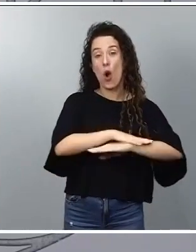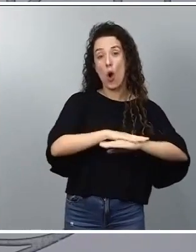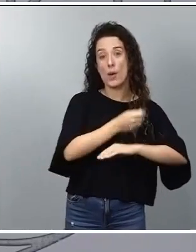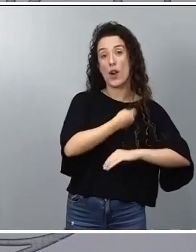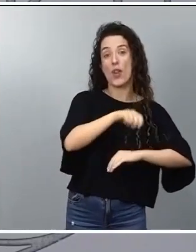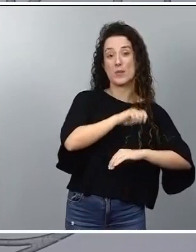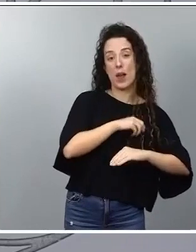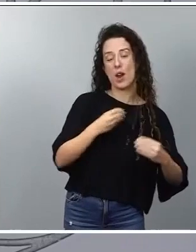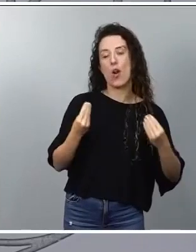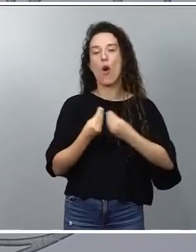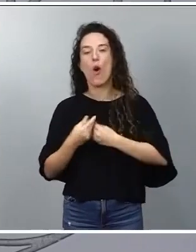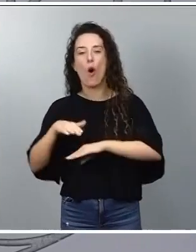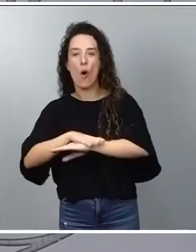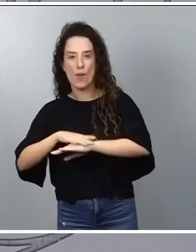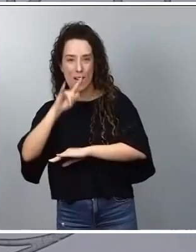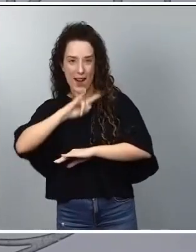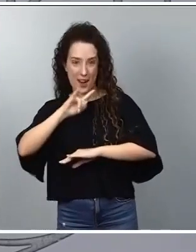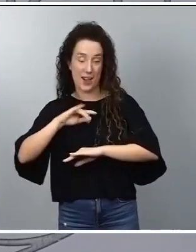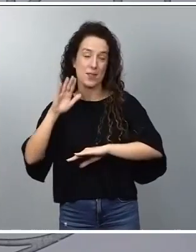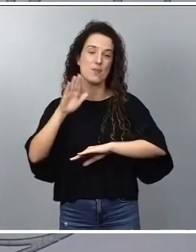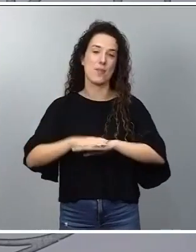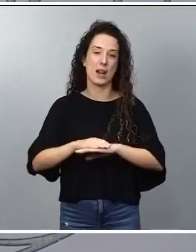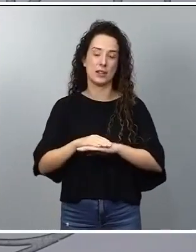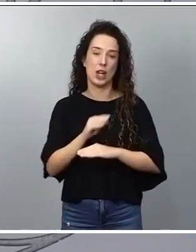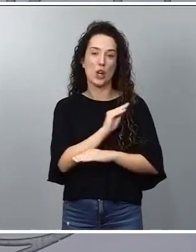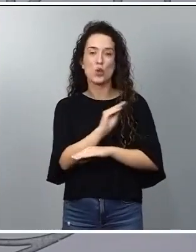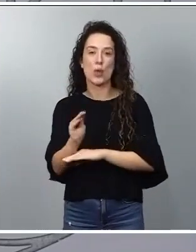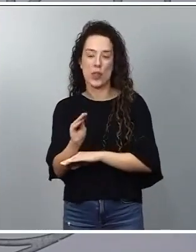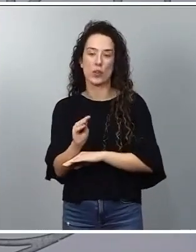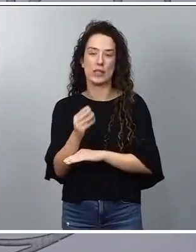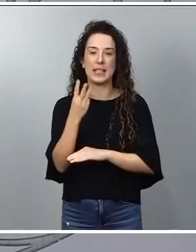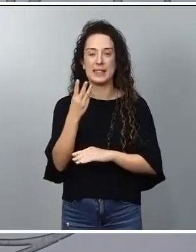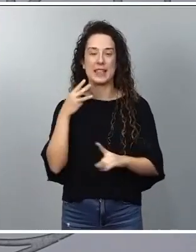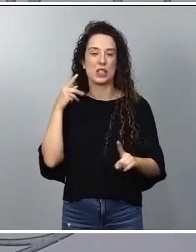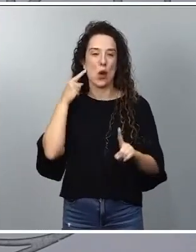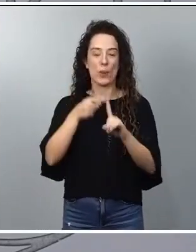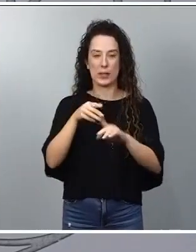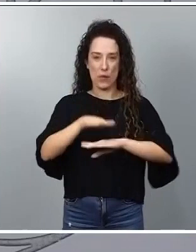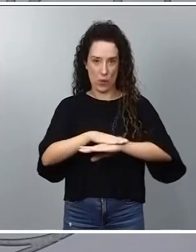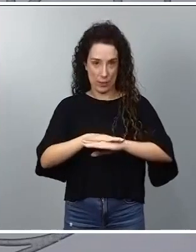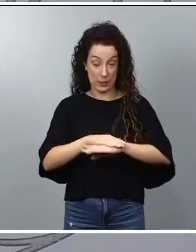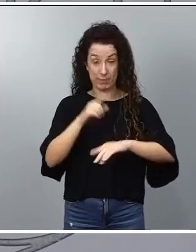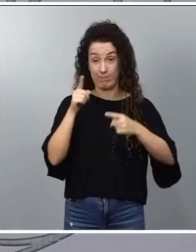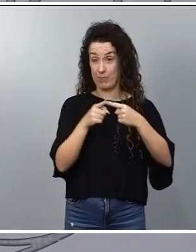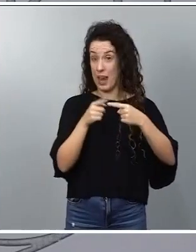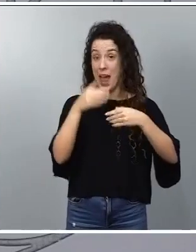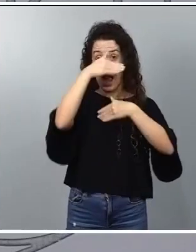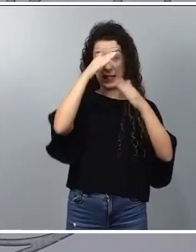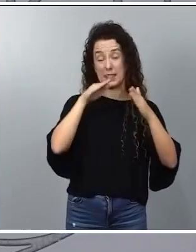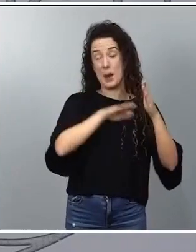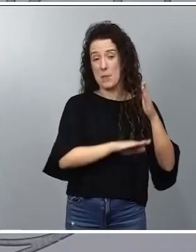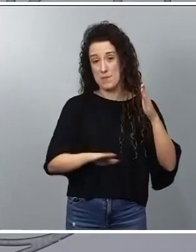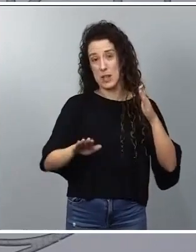con o goberno de Canarias para canalizar esta subvención en tres objetivos fundamentales. En primer lugar, atender aos menores